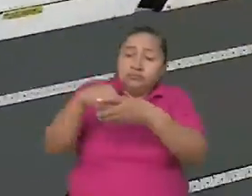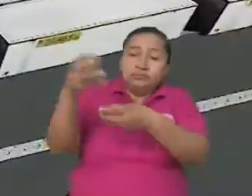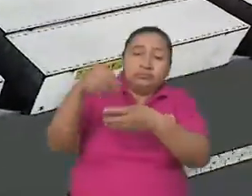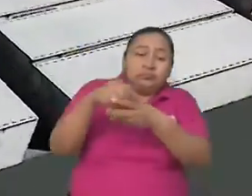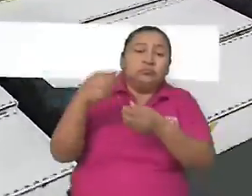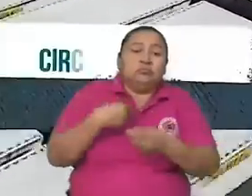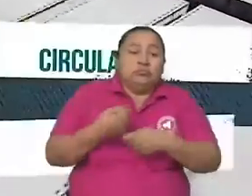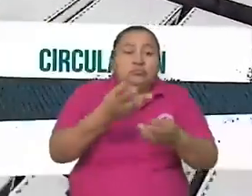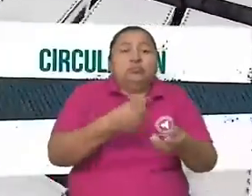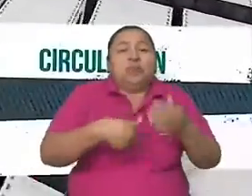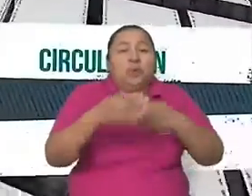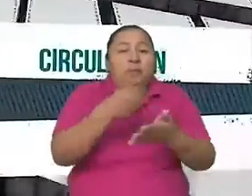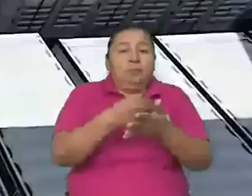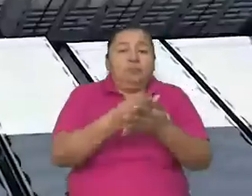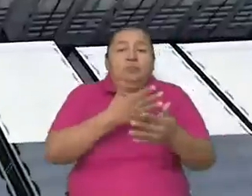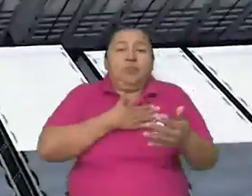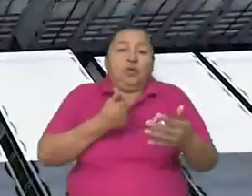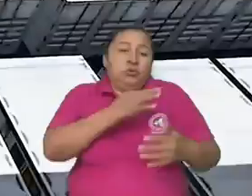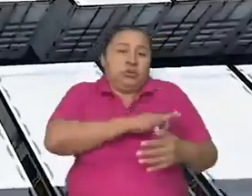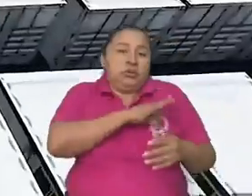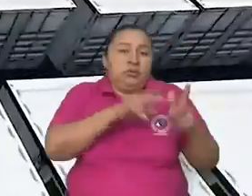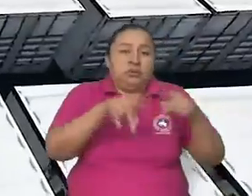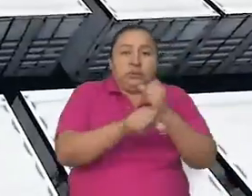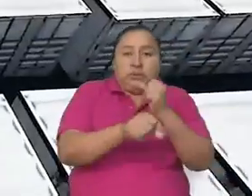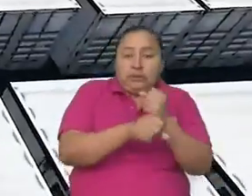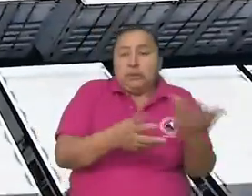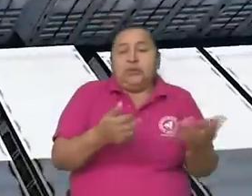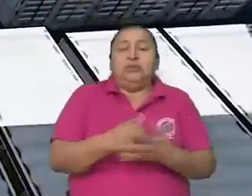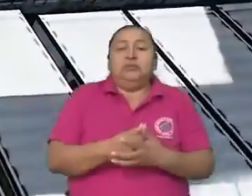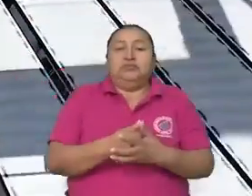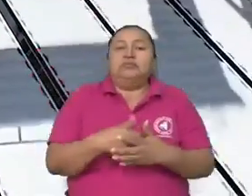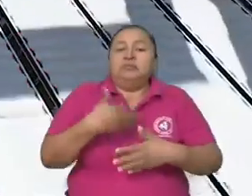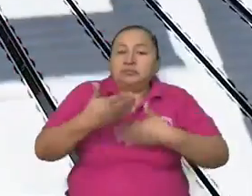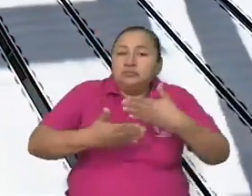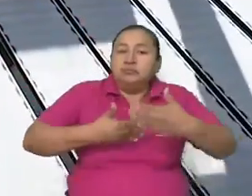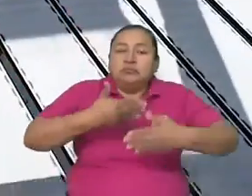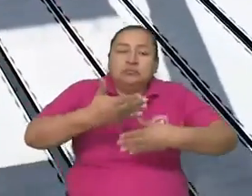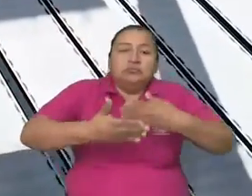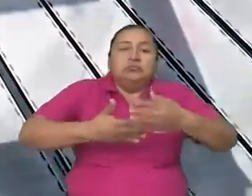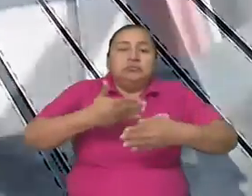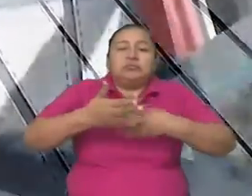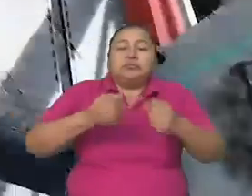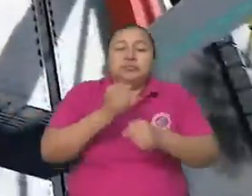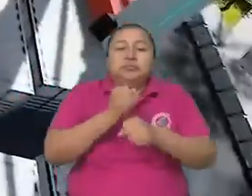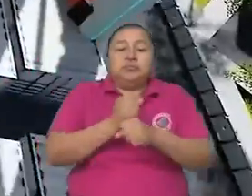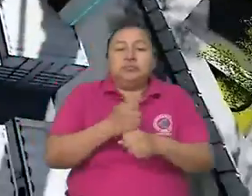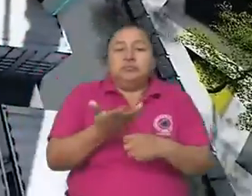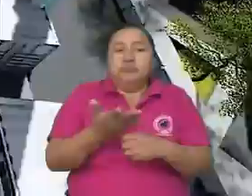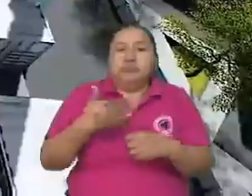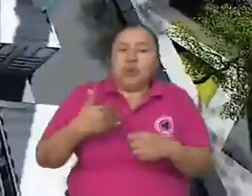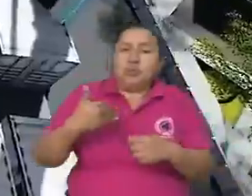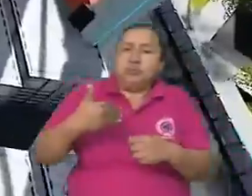para darle mejores salarios a los trabajadores, ¿verdad? Y así trabajamos hasta